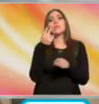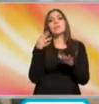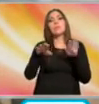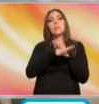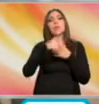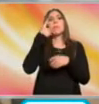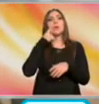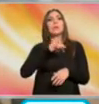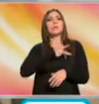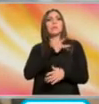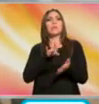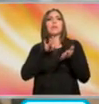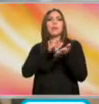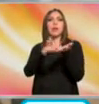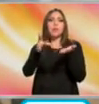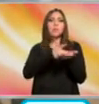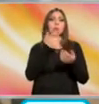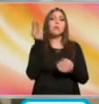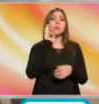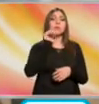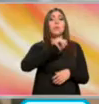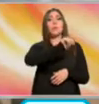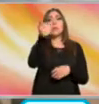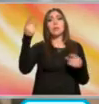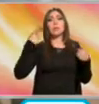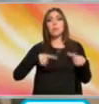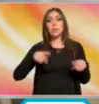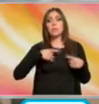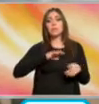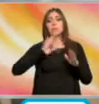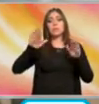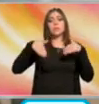solidaridad. Entonces cualquier persona, cualquiera,